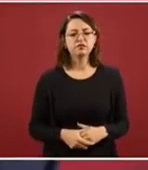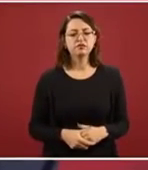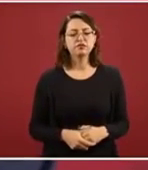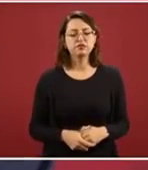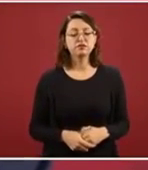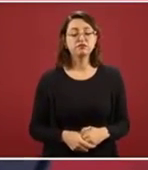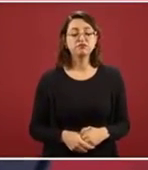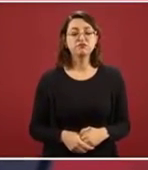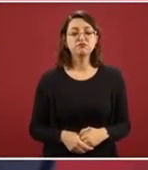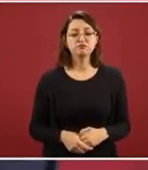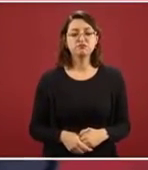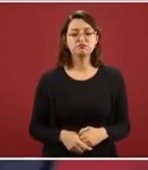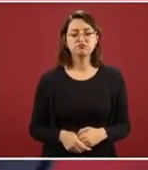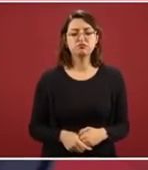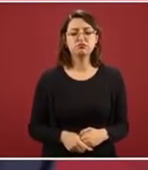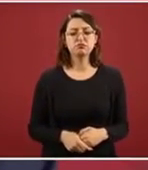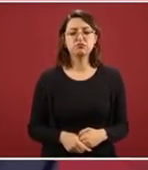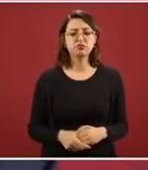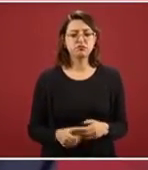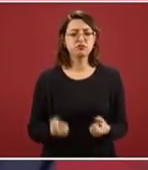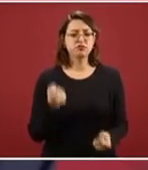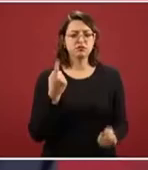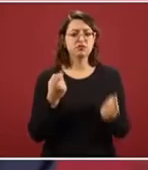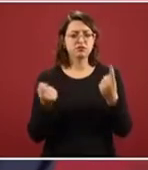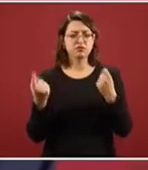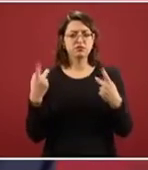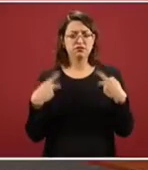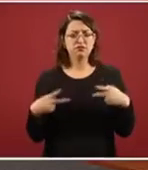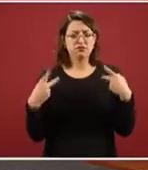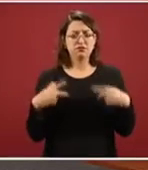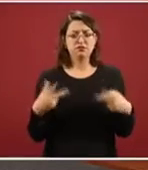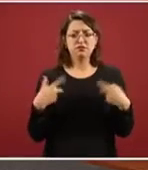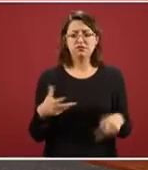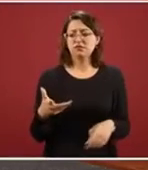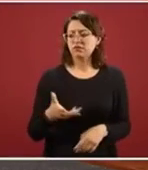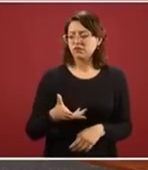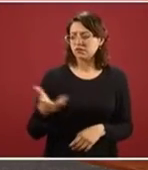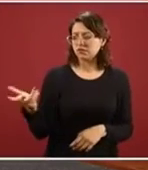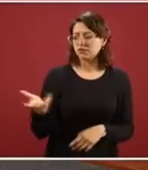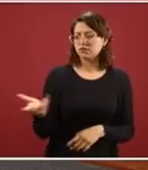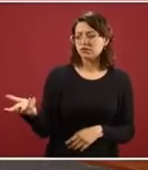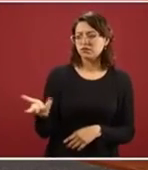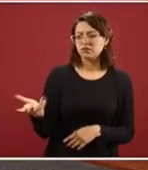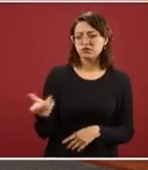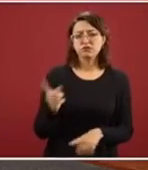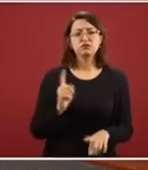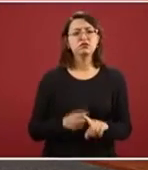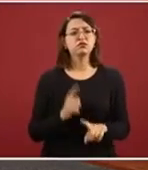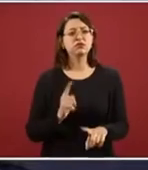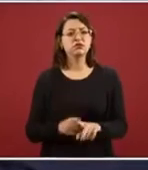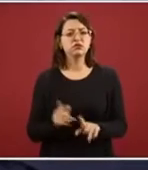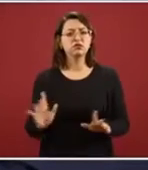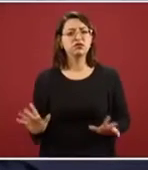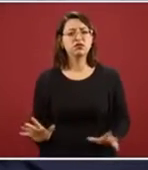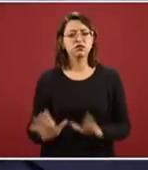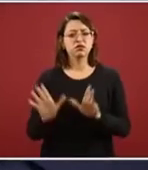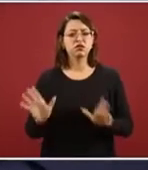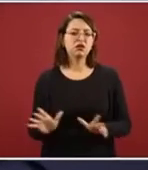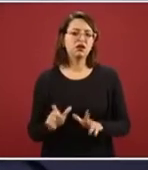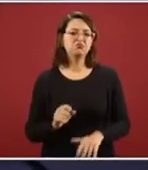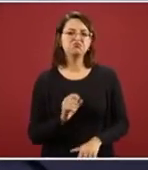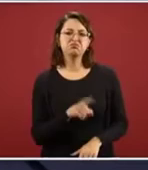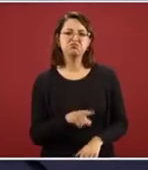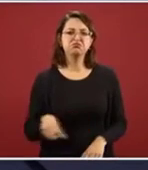Hubieron quienes hicieron esto y fueron alentados por el mismo